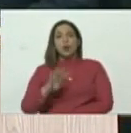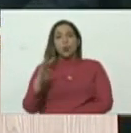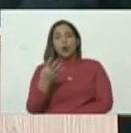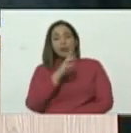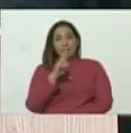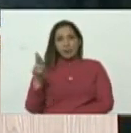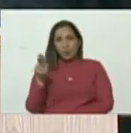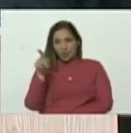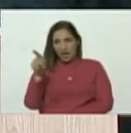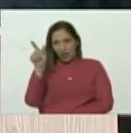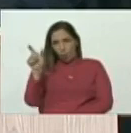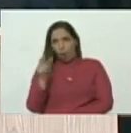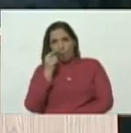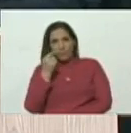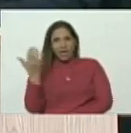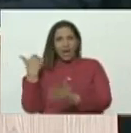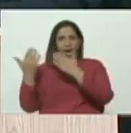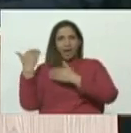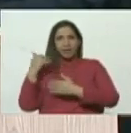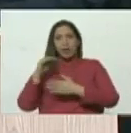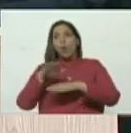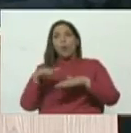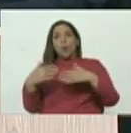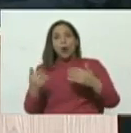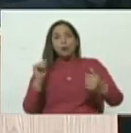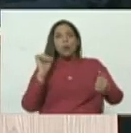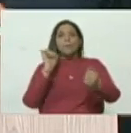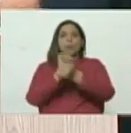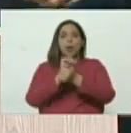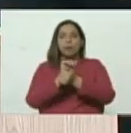cierto, cuando capturaban un alijo de droga,